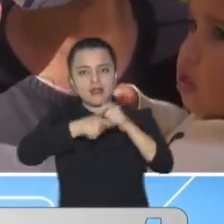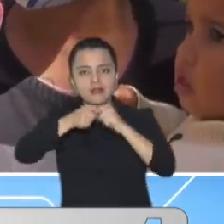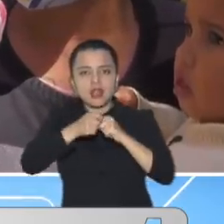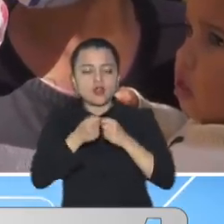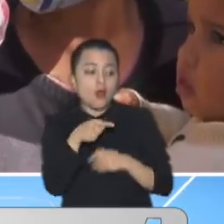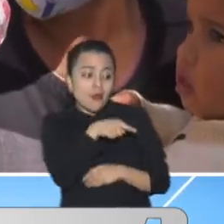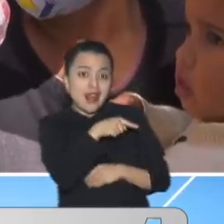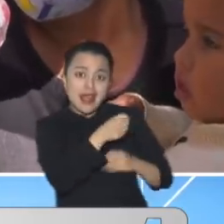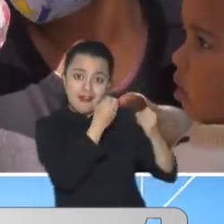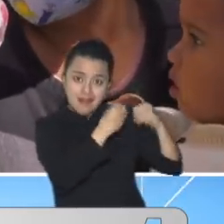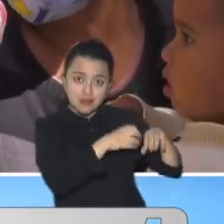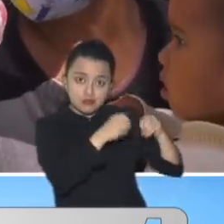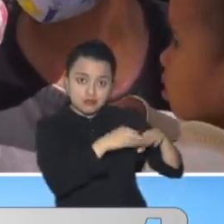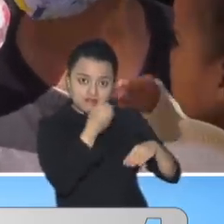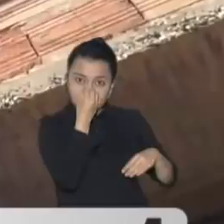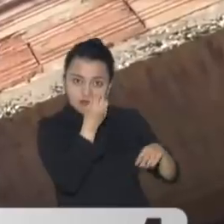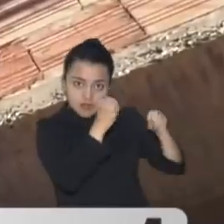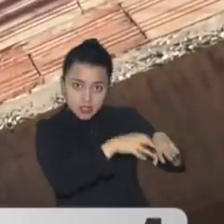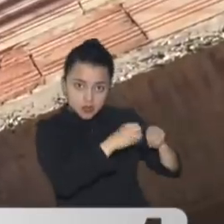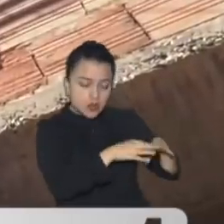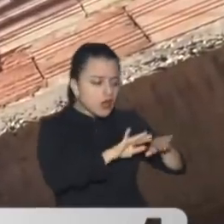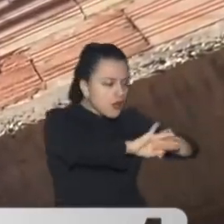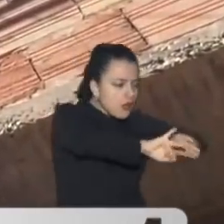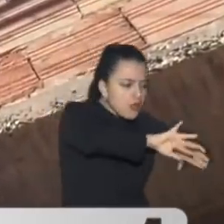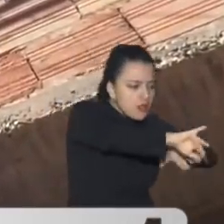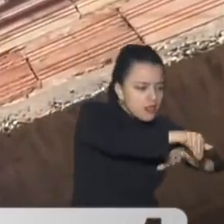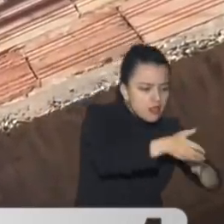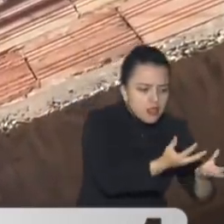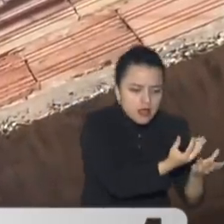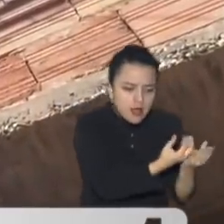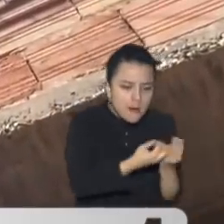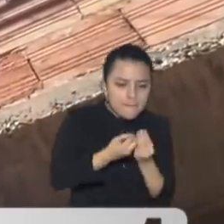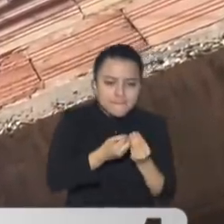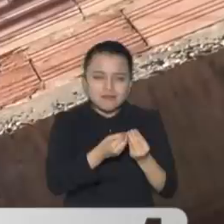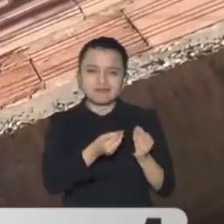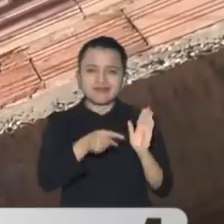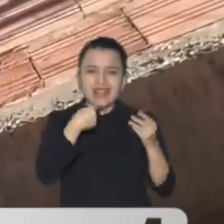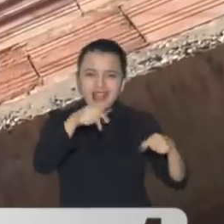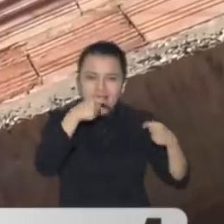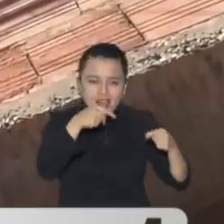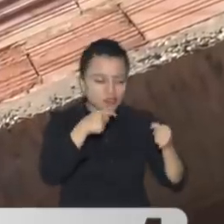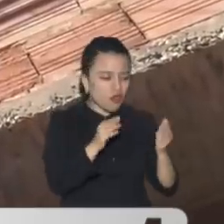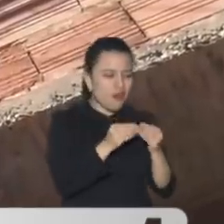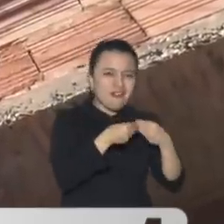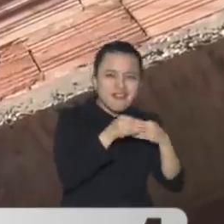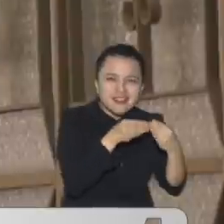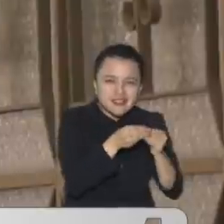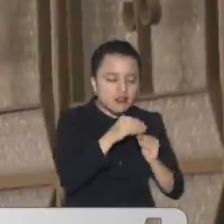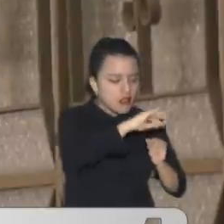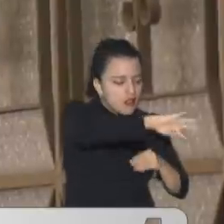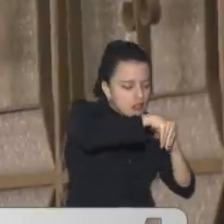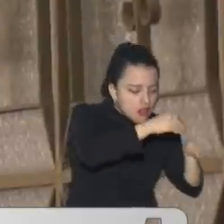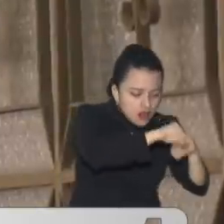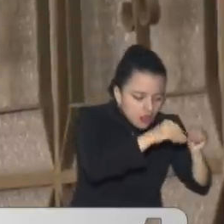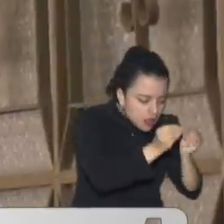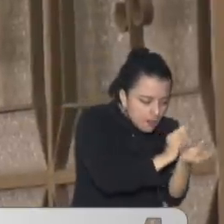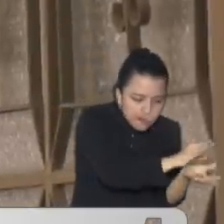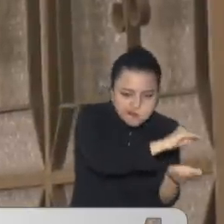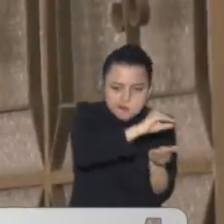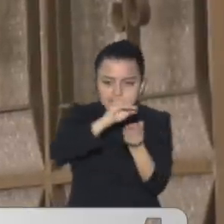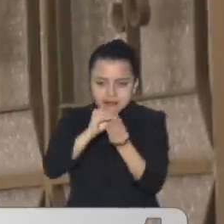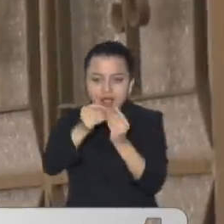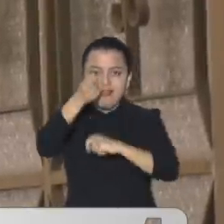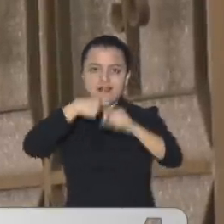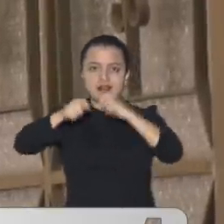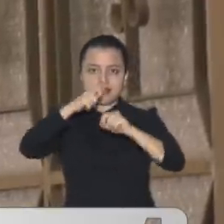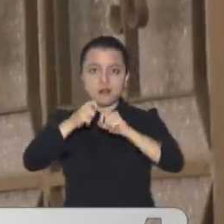Y por la cuestión de la cuarentena se nos ha dificultado increíblemente. O sea, hemos tenido demasiadas necesidades, por eso